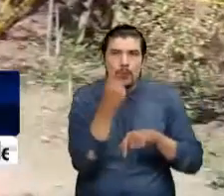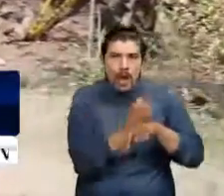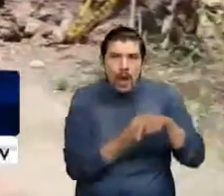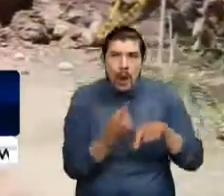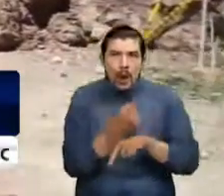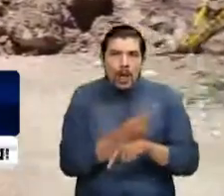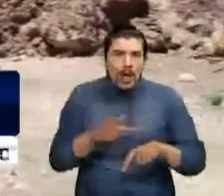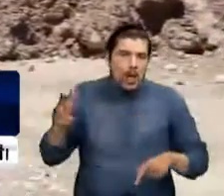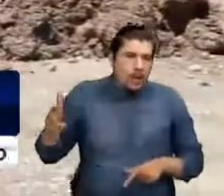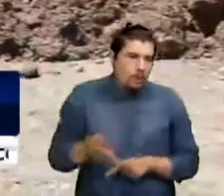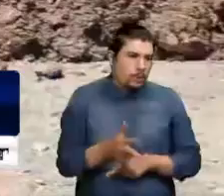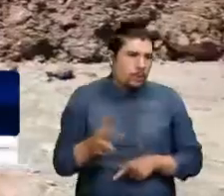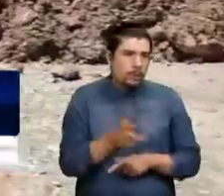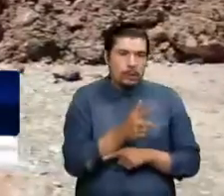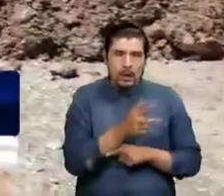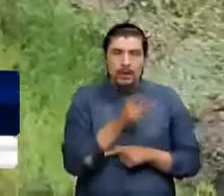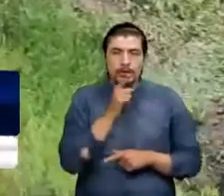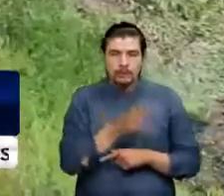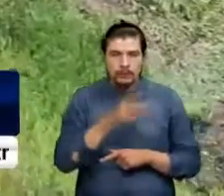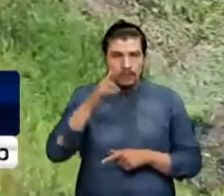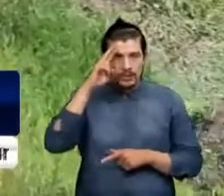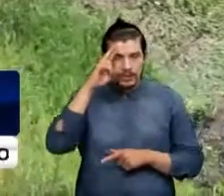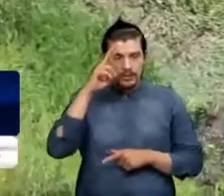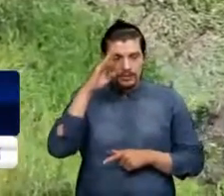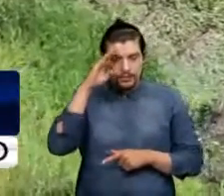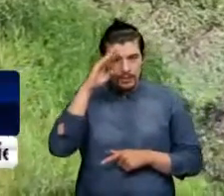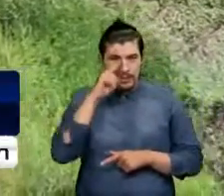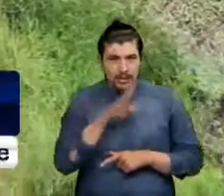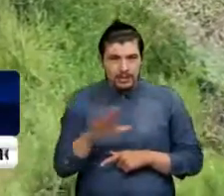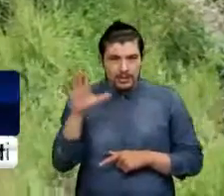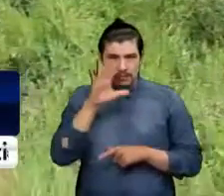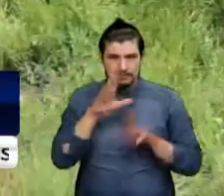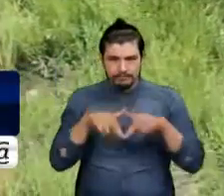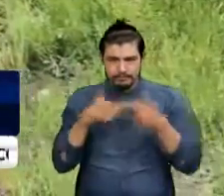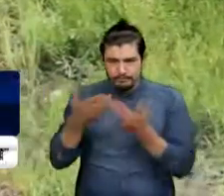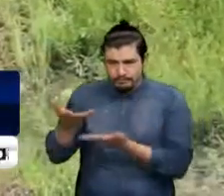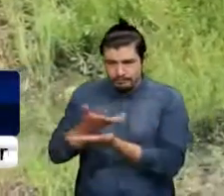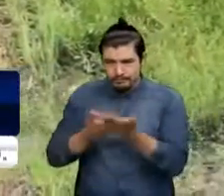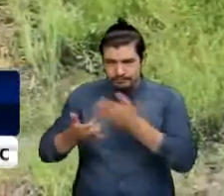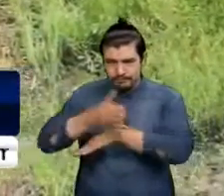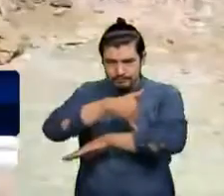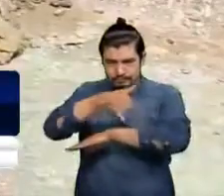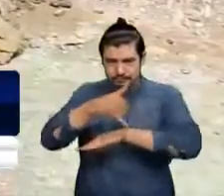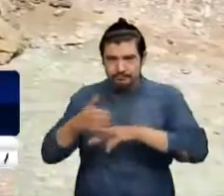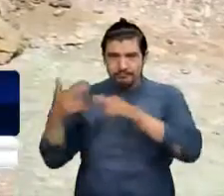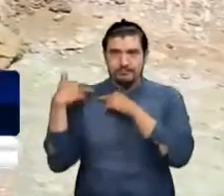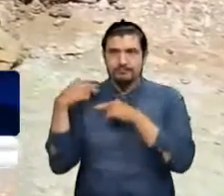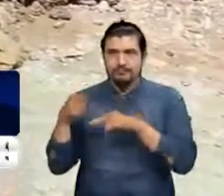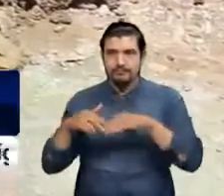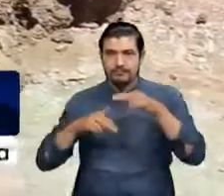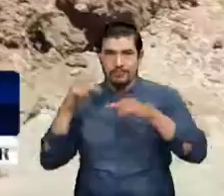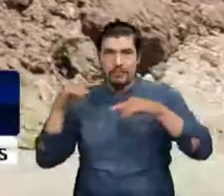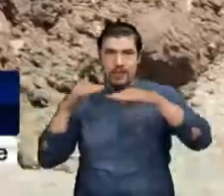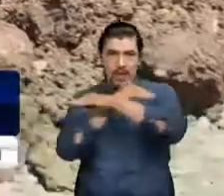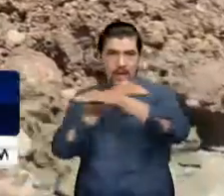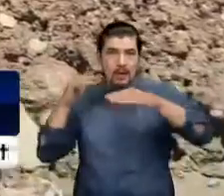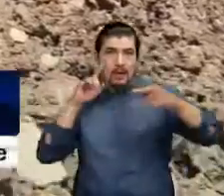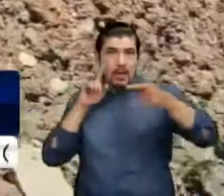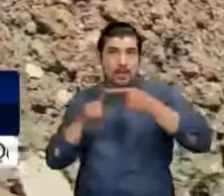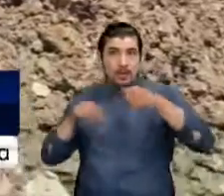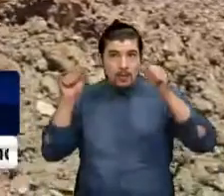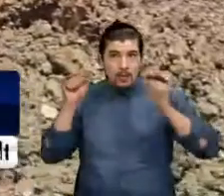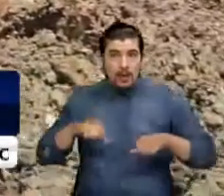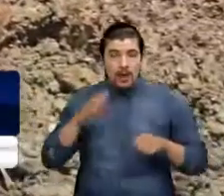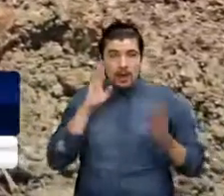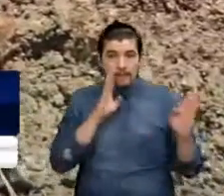Las autoridades municipales se reúnen con los ingenieros del consorcio encargado de la pavimentación y adecuación de la vía con el fin de establecer